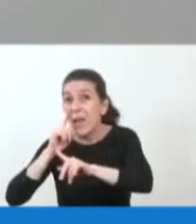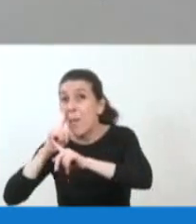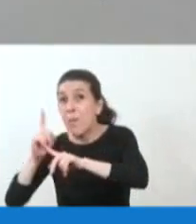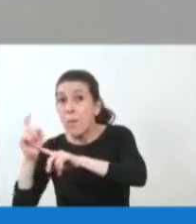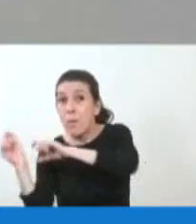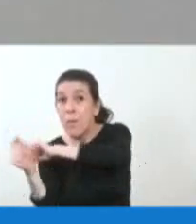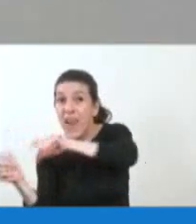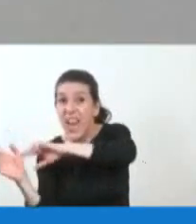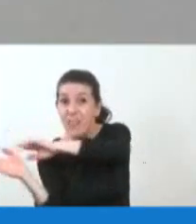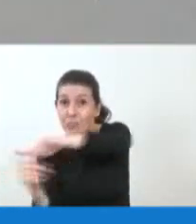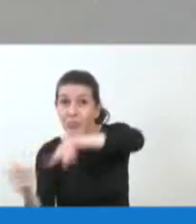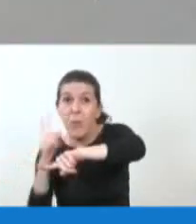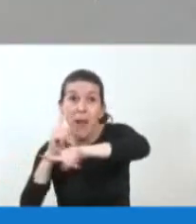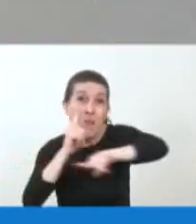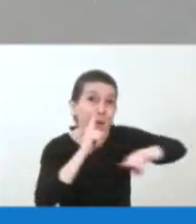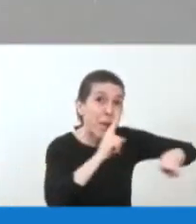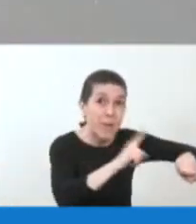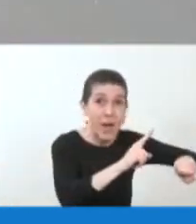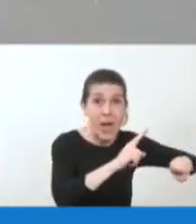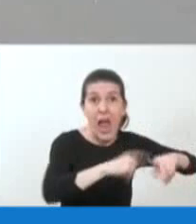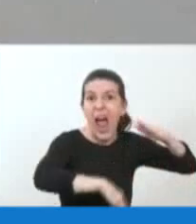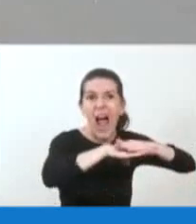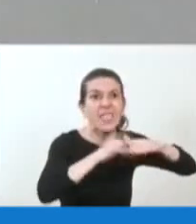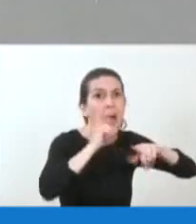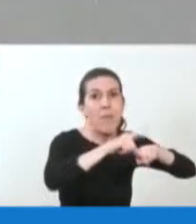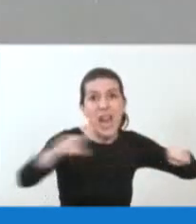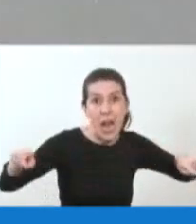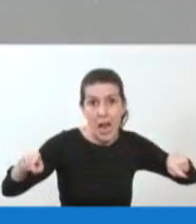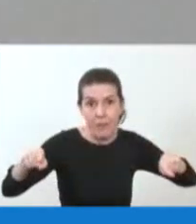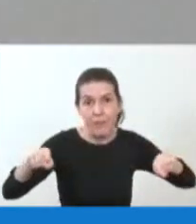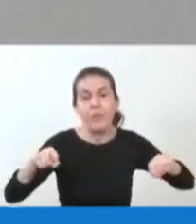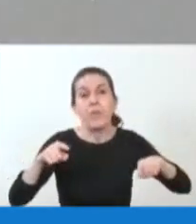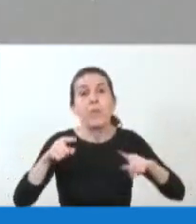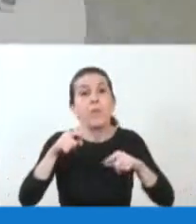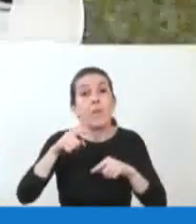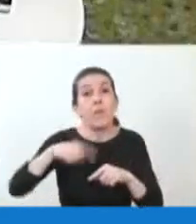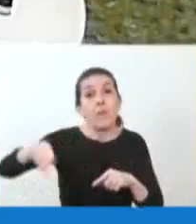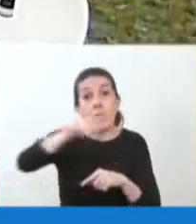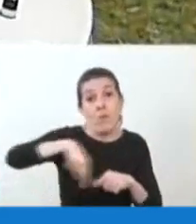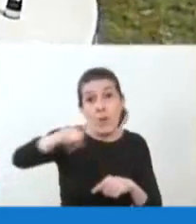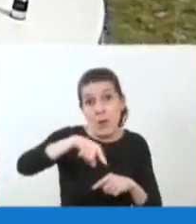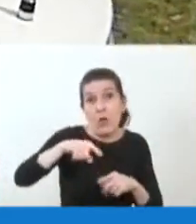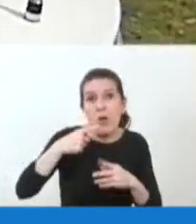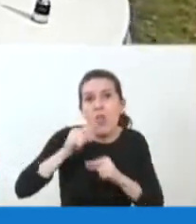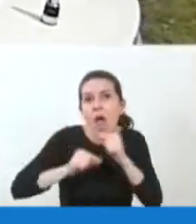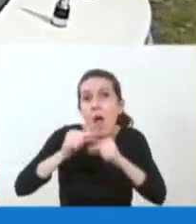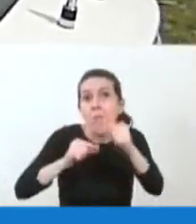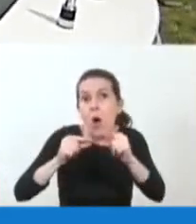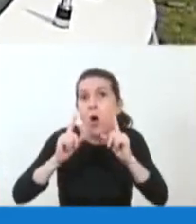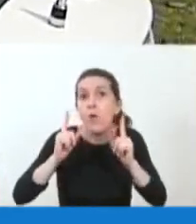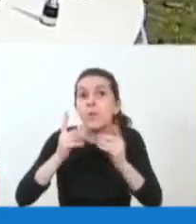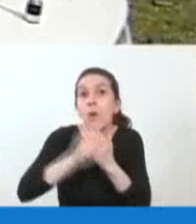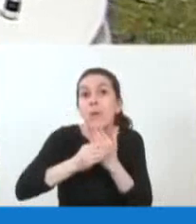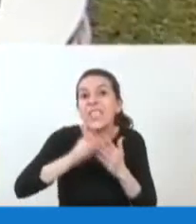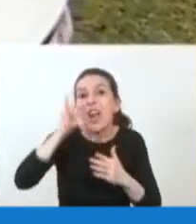poder albergar a 300 reclusos cada una estas son alcaldías esto se va a ir llevando adelante a partir del